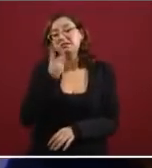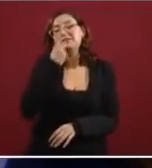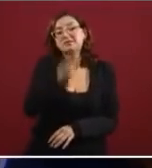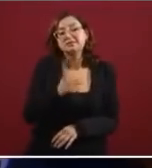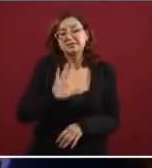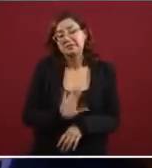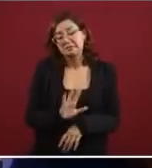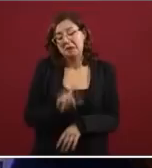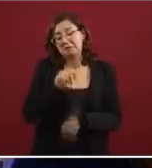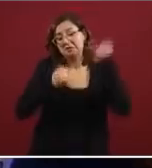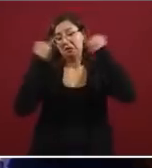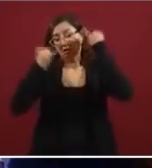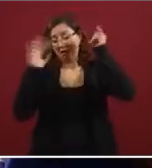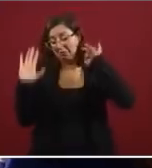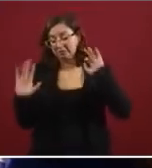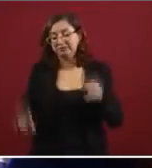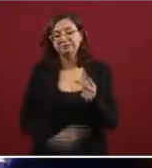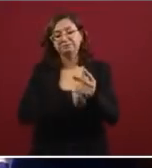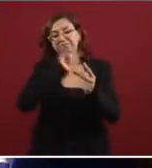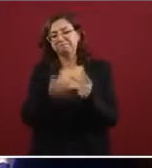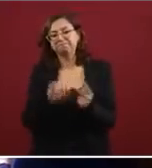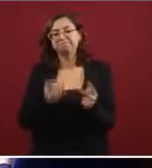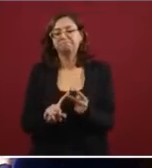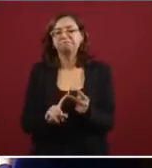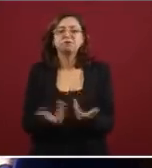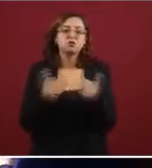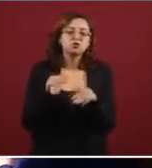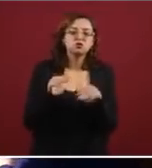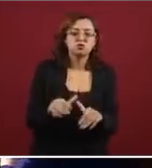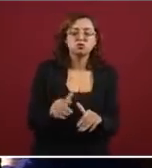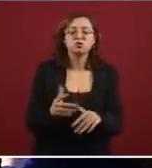Acerca de lo segundo, ya tenemos resultados,